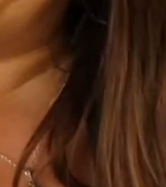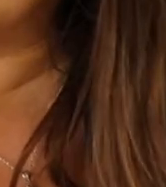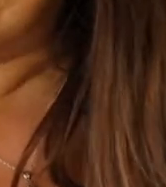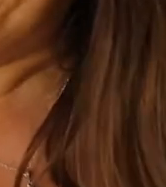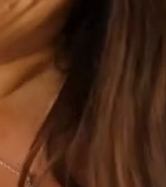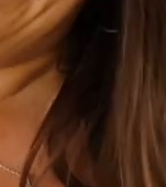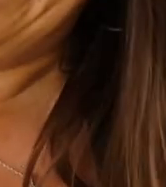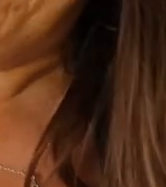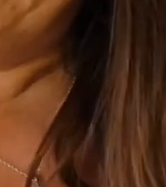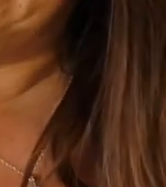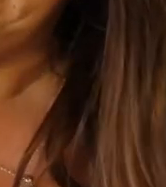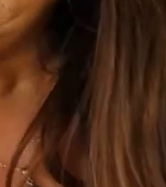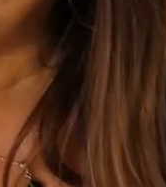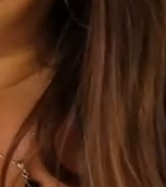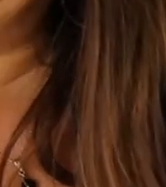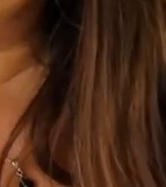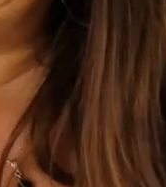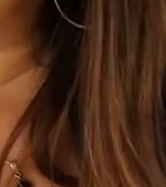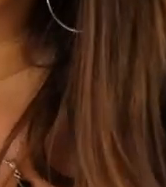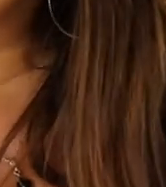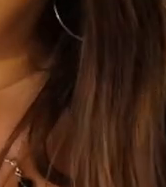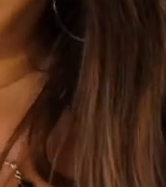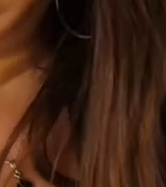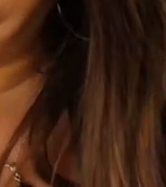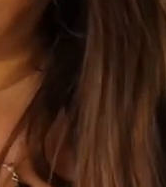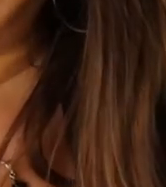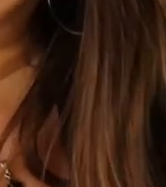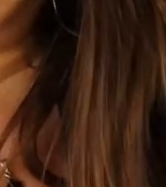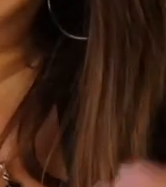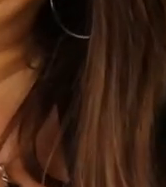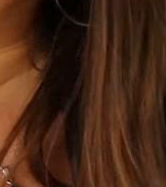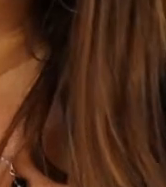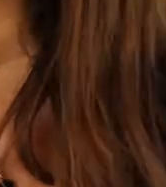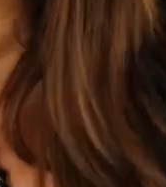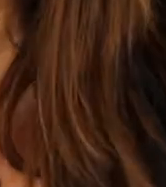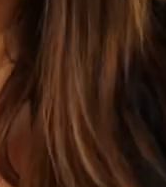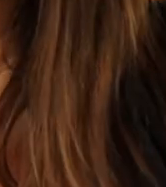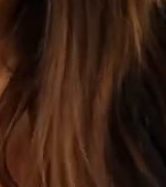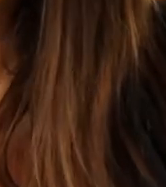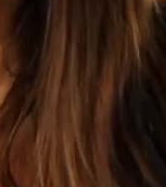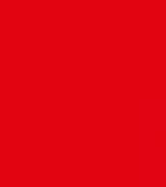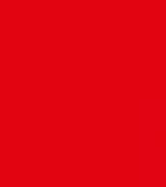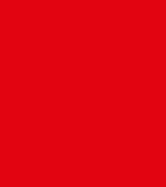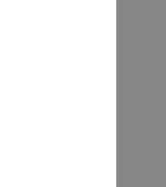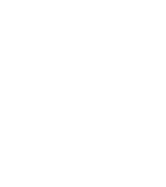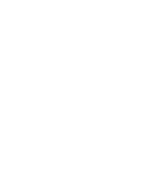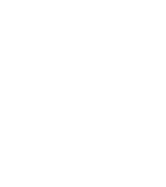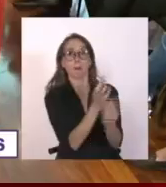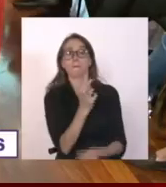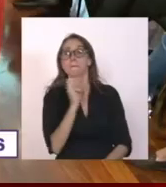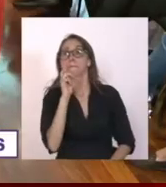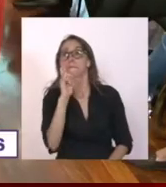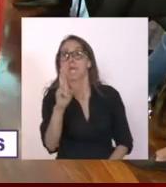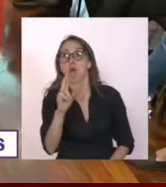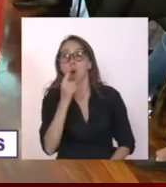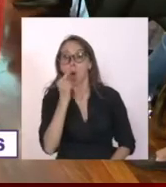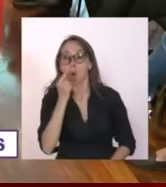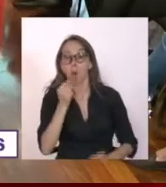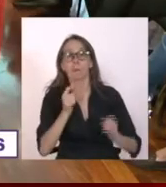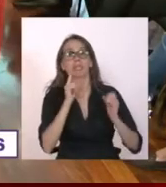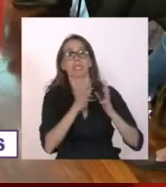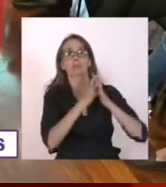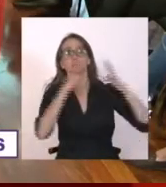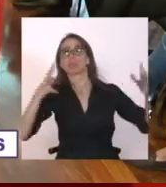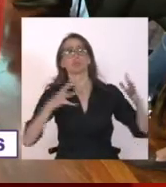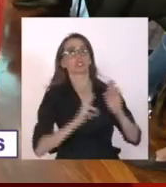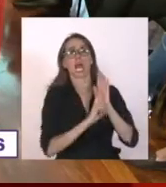tengamos 50-50 de cuota, porque esa es la única forma que creo que a mientras más mujeres hayamos participado y tengamos la